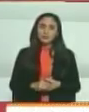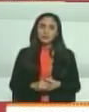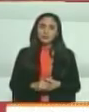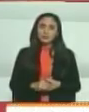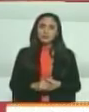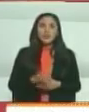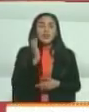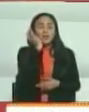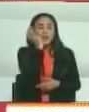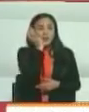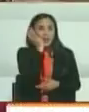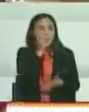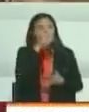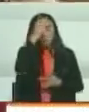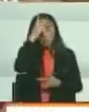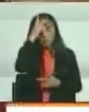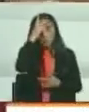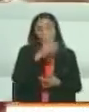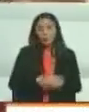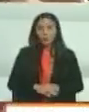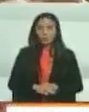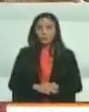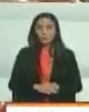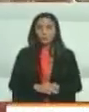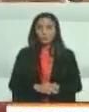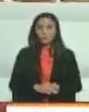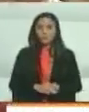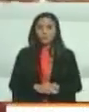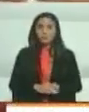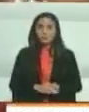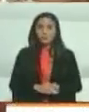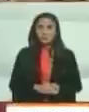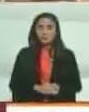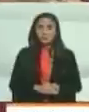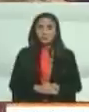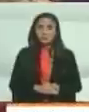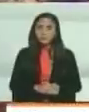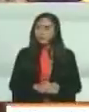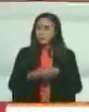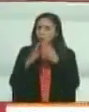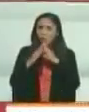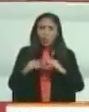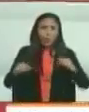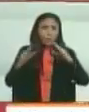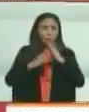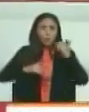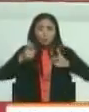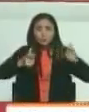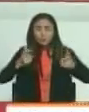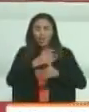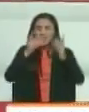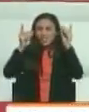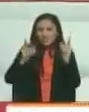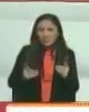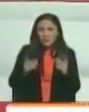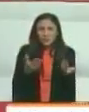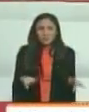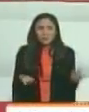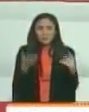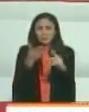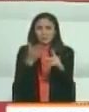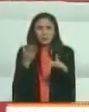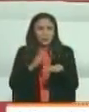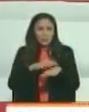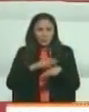ridiculez los canadienses, con su gobierno y todos ellos que toman estas decisiones absurdas.